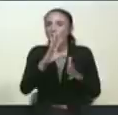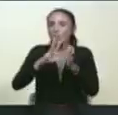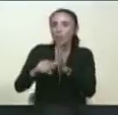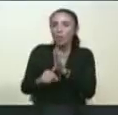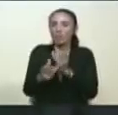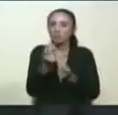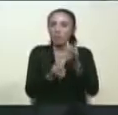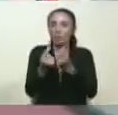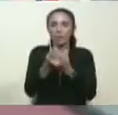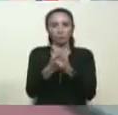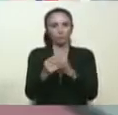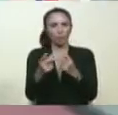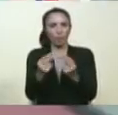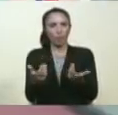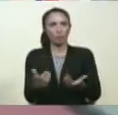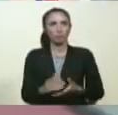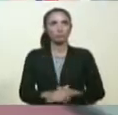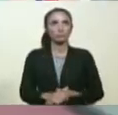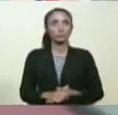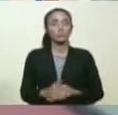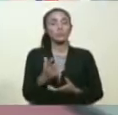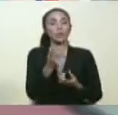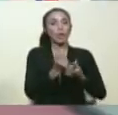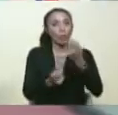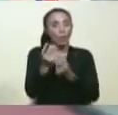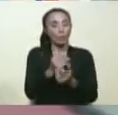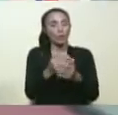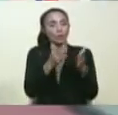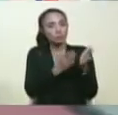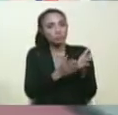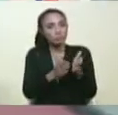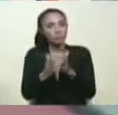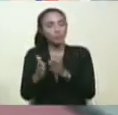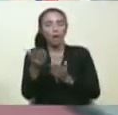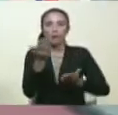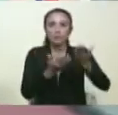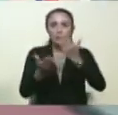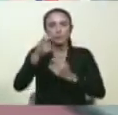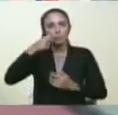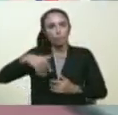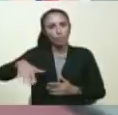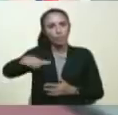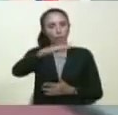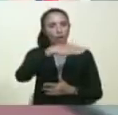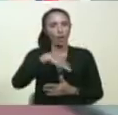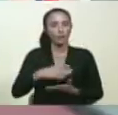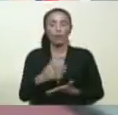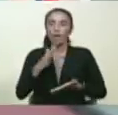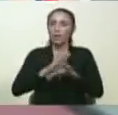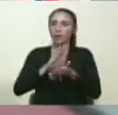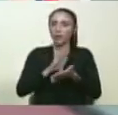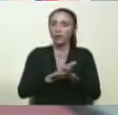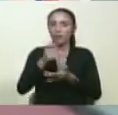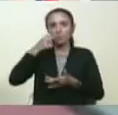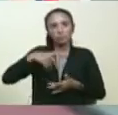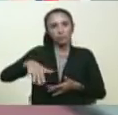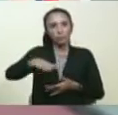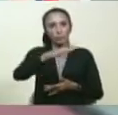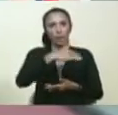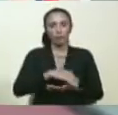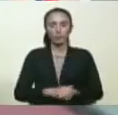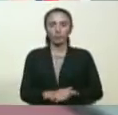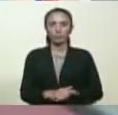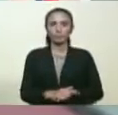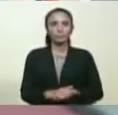economía. Es la economía puesta al servicio de la felicidad, de la satisfacción